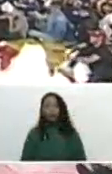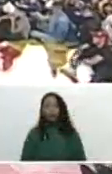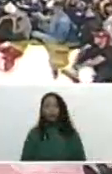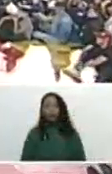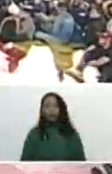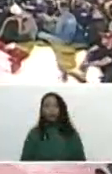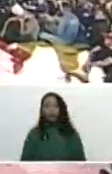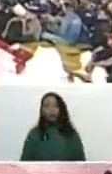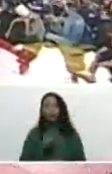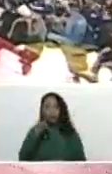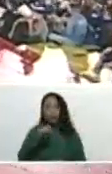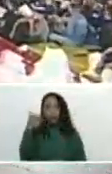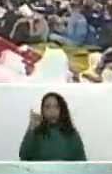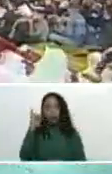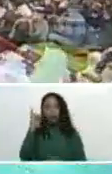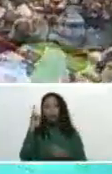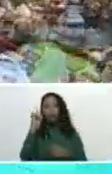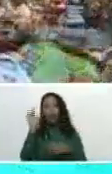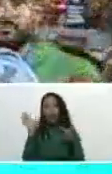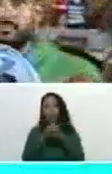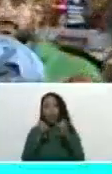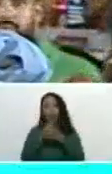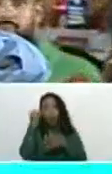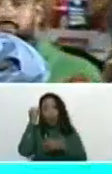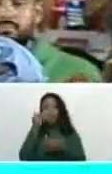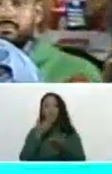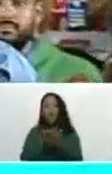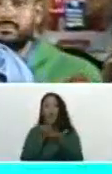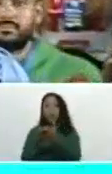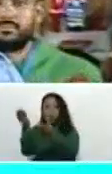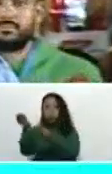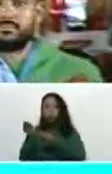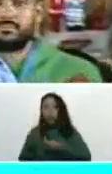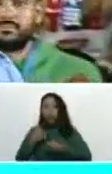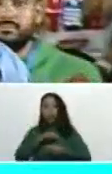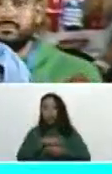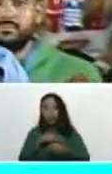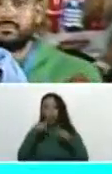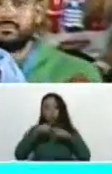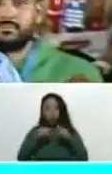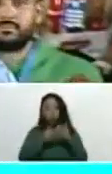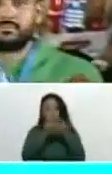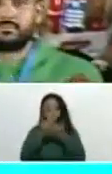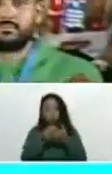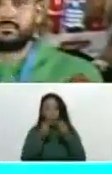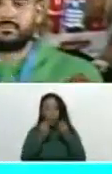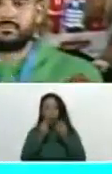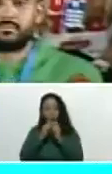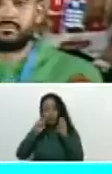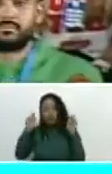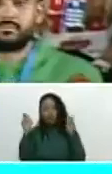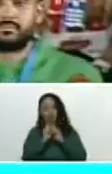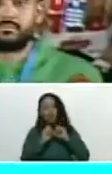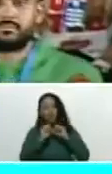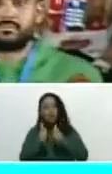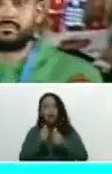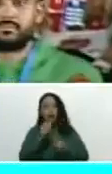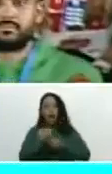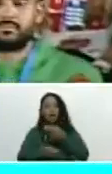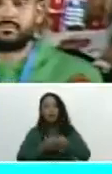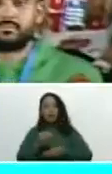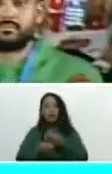Por aquí hay un conjunto de ideas que ustedes me dan, que vamos a estudiarlas bien para convertirlas en iniciativas y